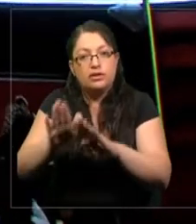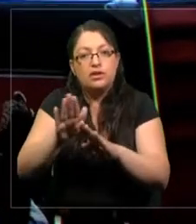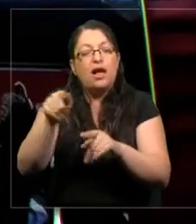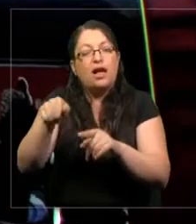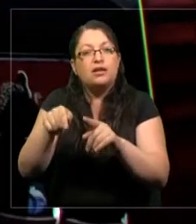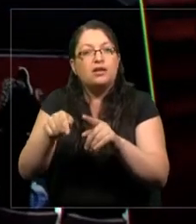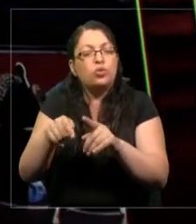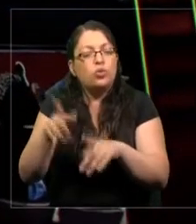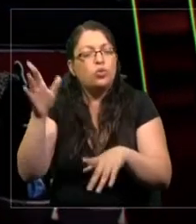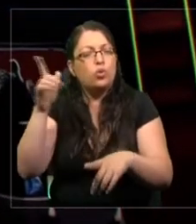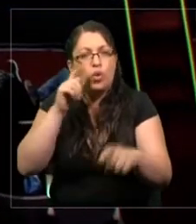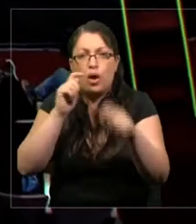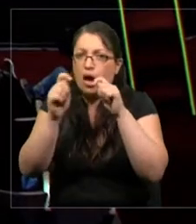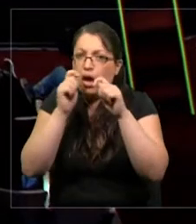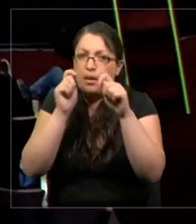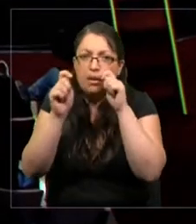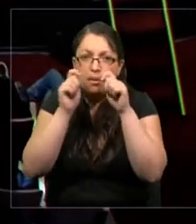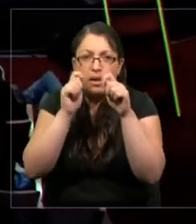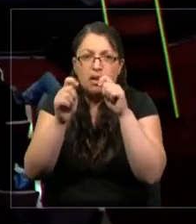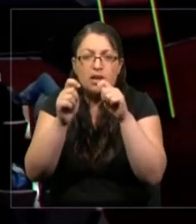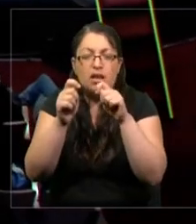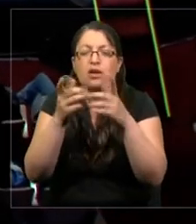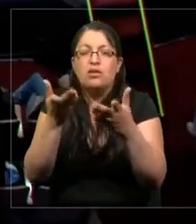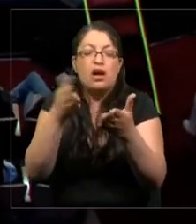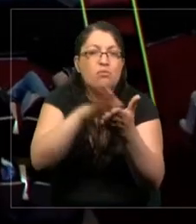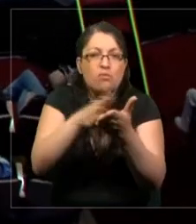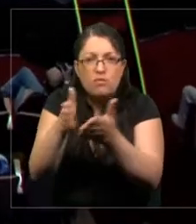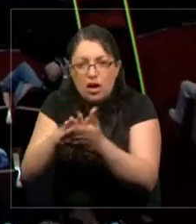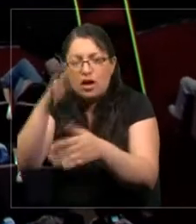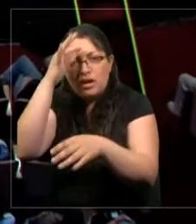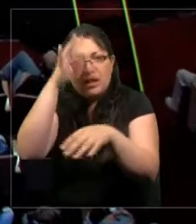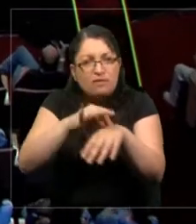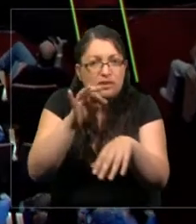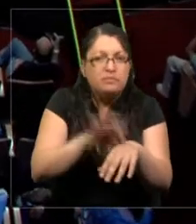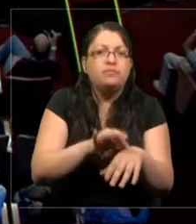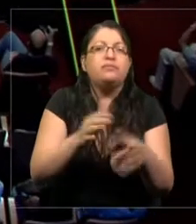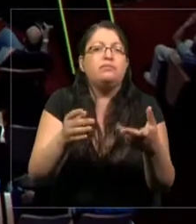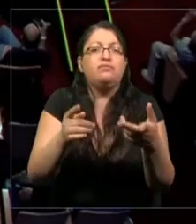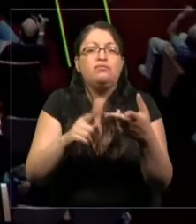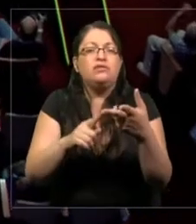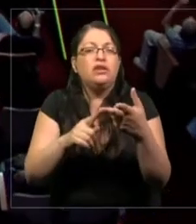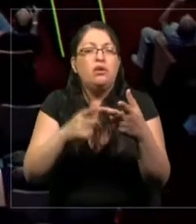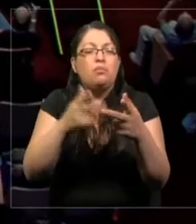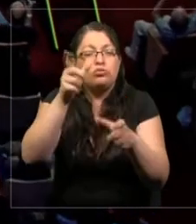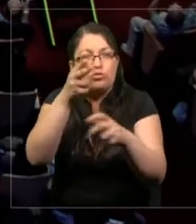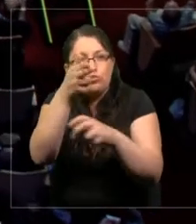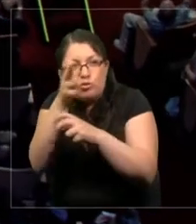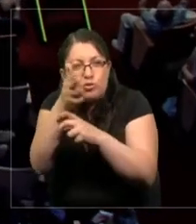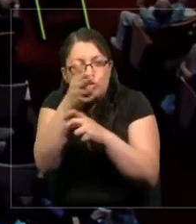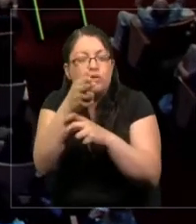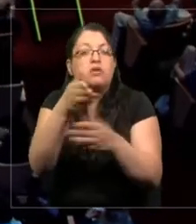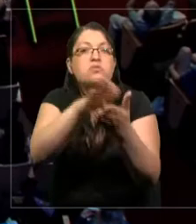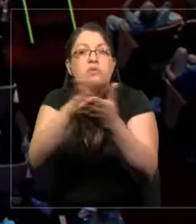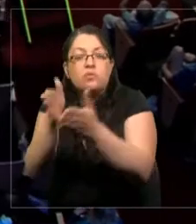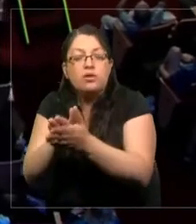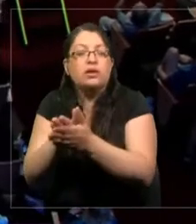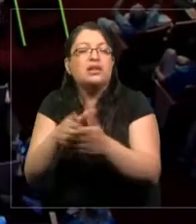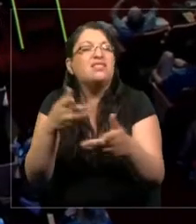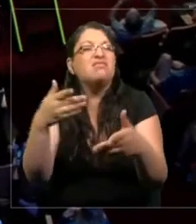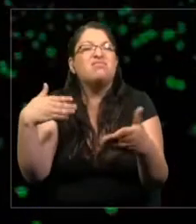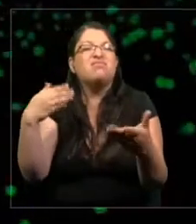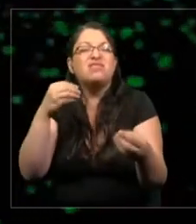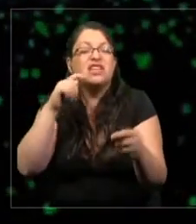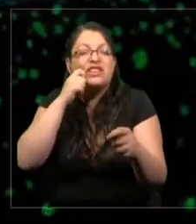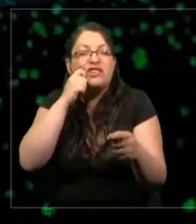altamente amenazada está afectada por muerte por enfermedades por atropellos por caza furtiva lo que ha derivado a lo largo de los